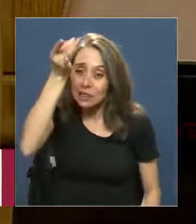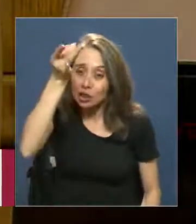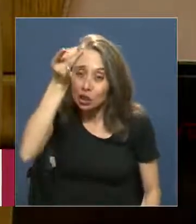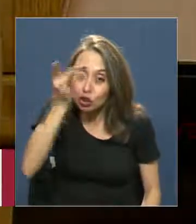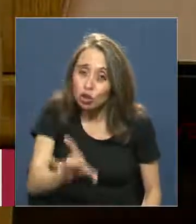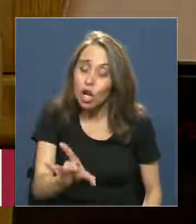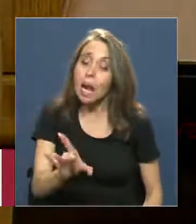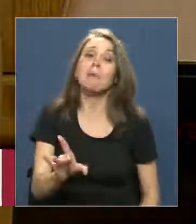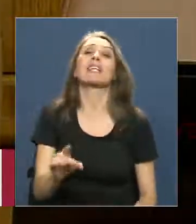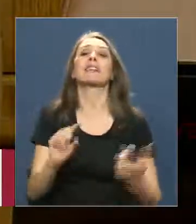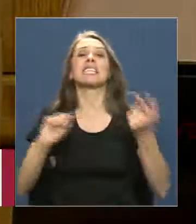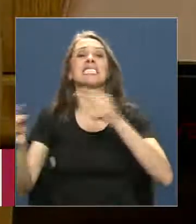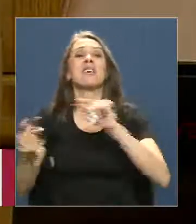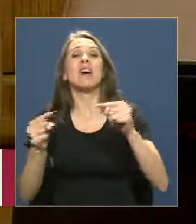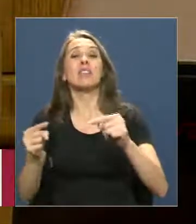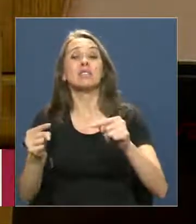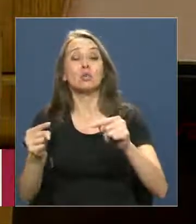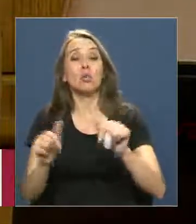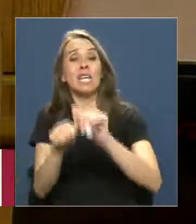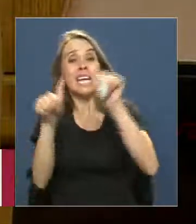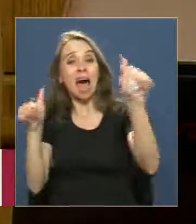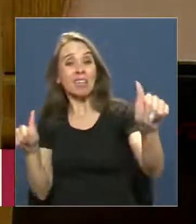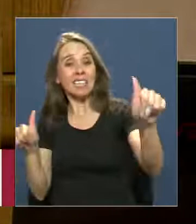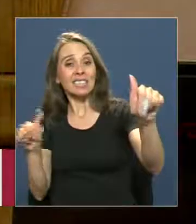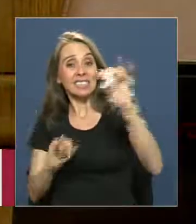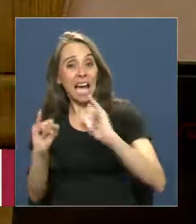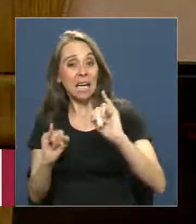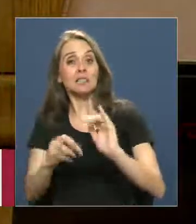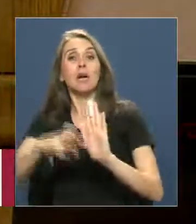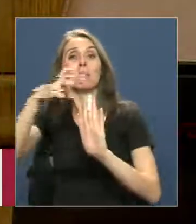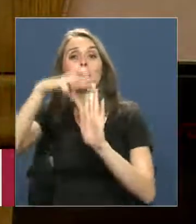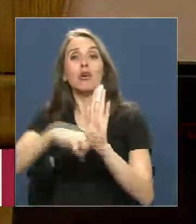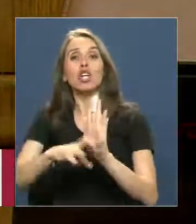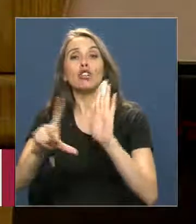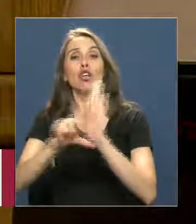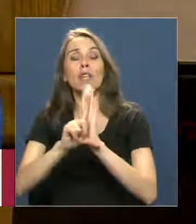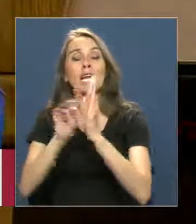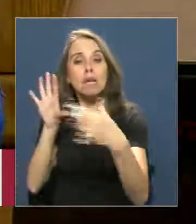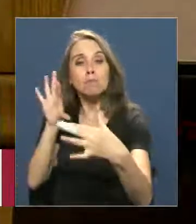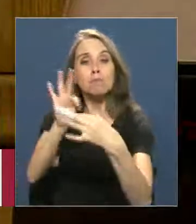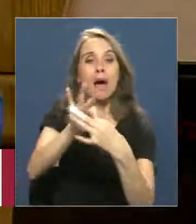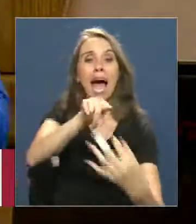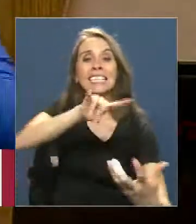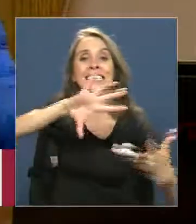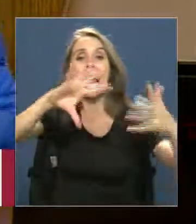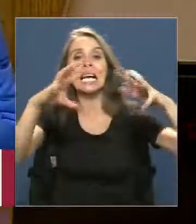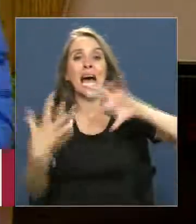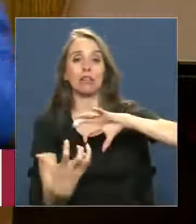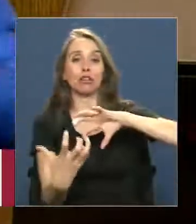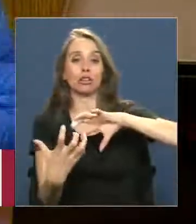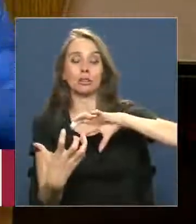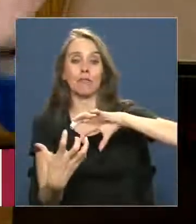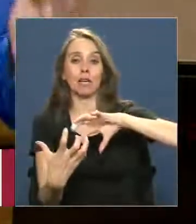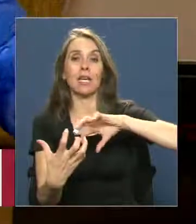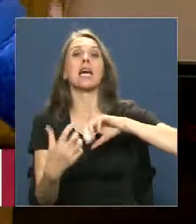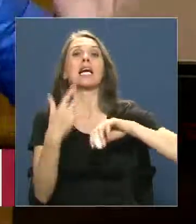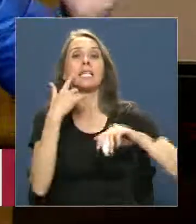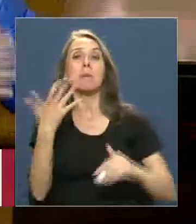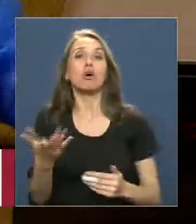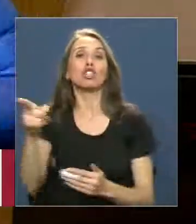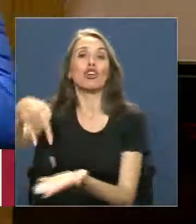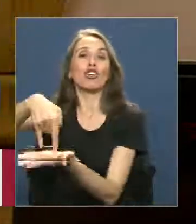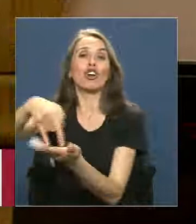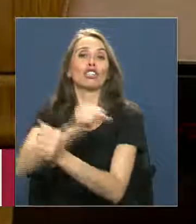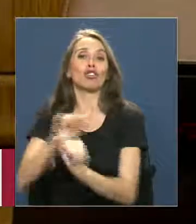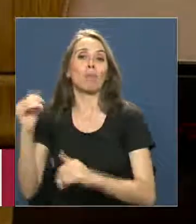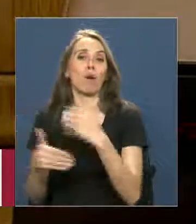solamente para discutir proyectos vinculados a la catástrofe que da origen al impedimento de funcionamiento